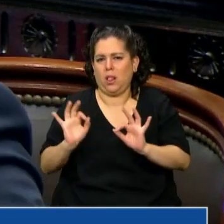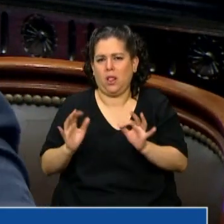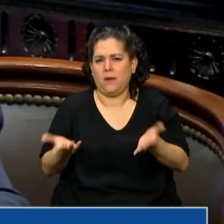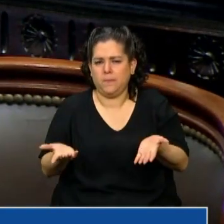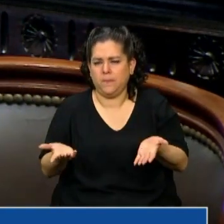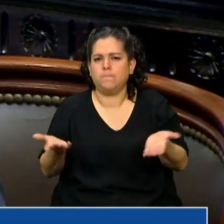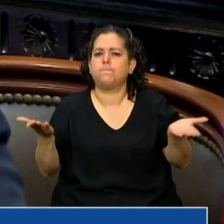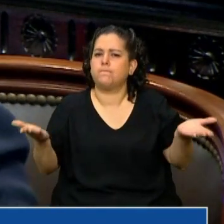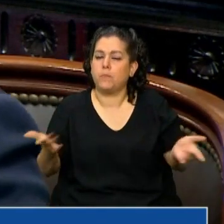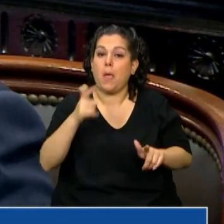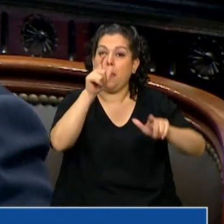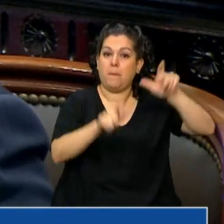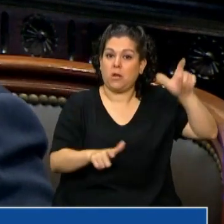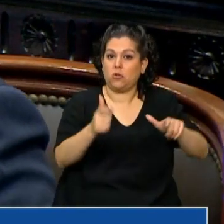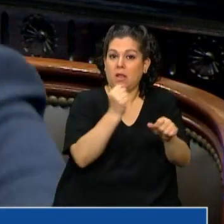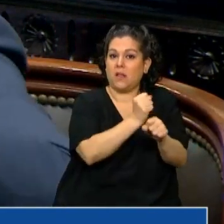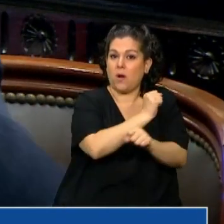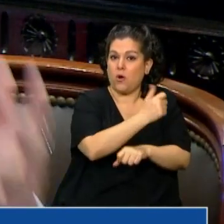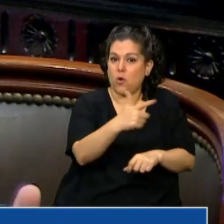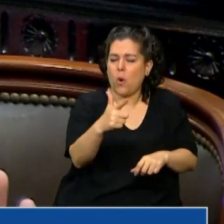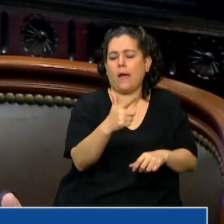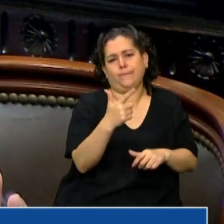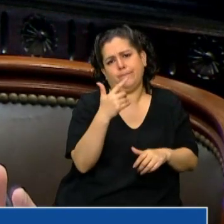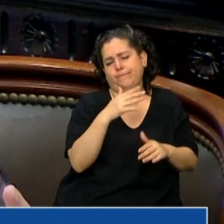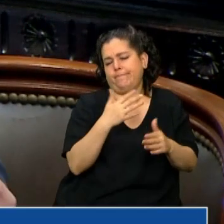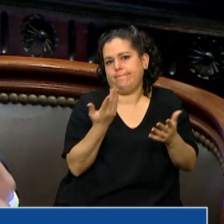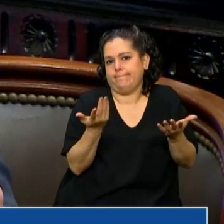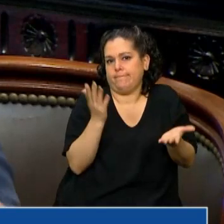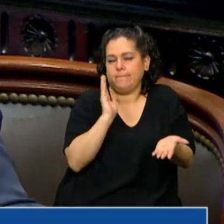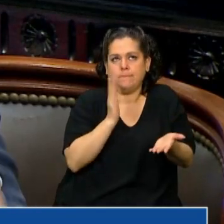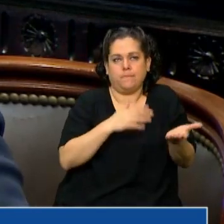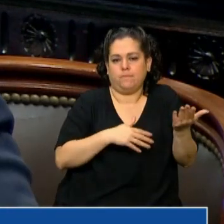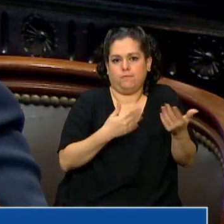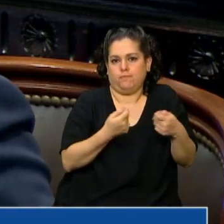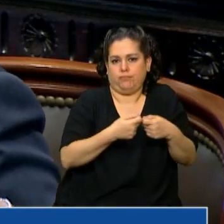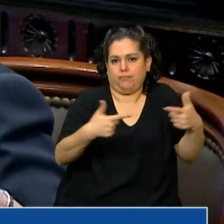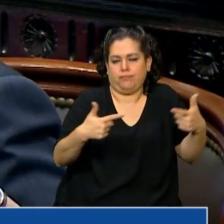Los desocupados, que más de 2/3 de ellos son